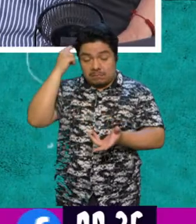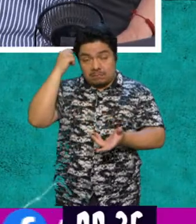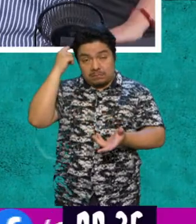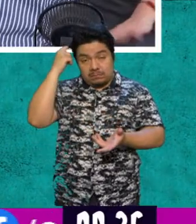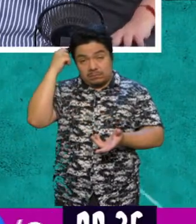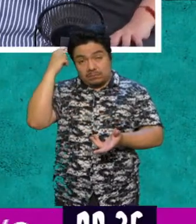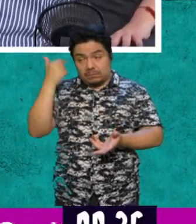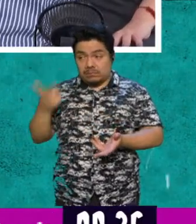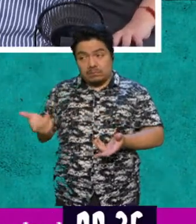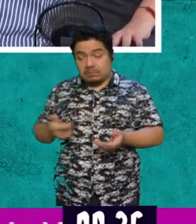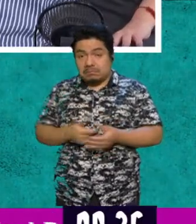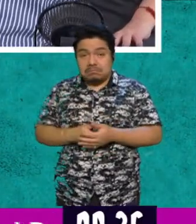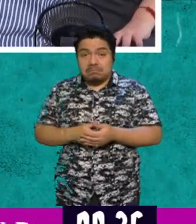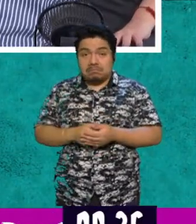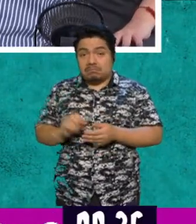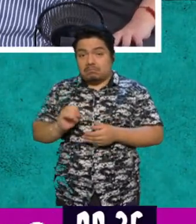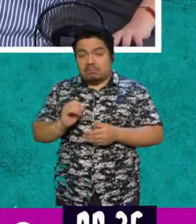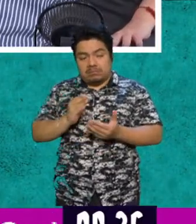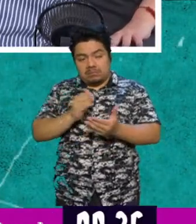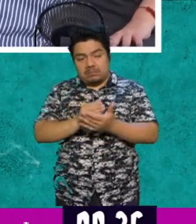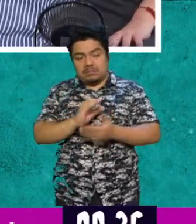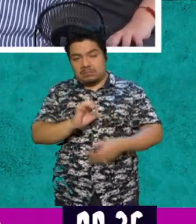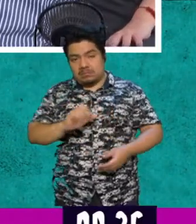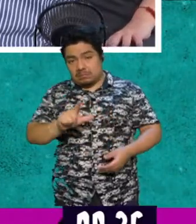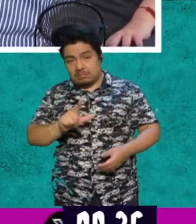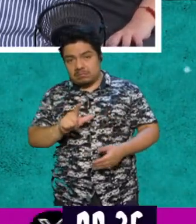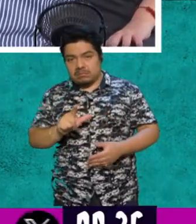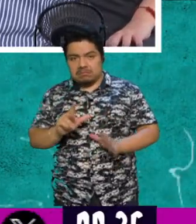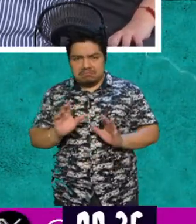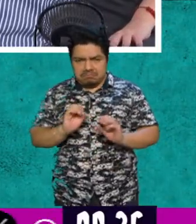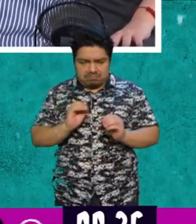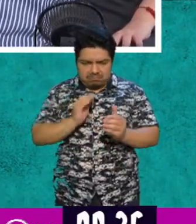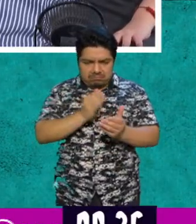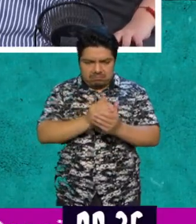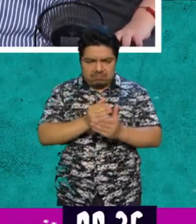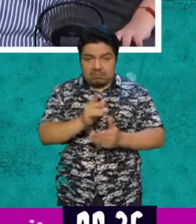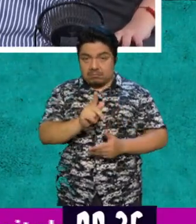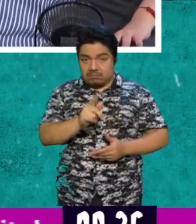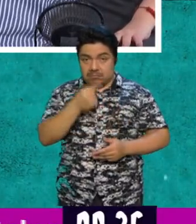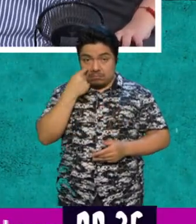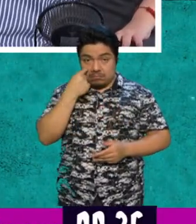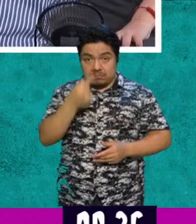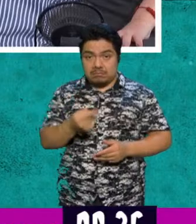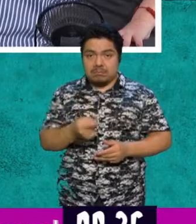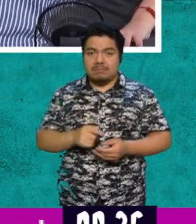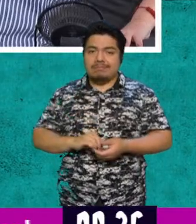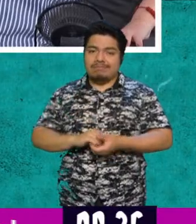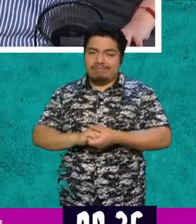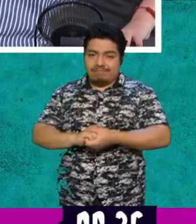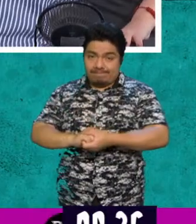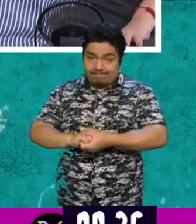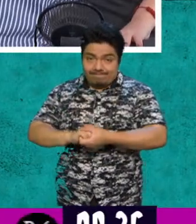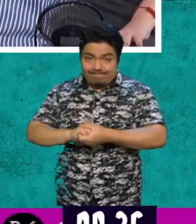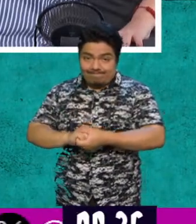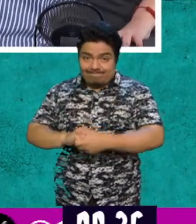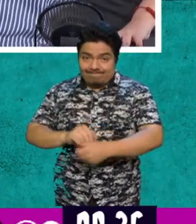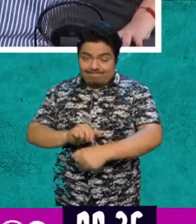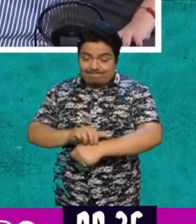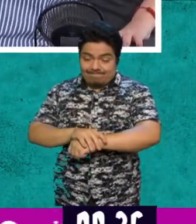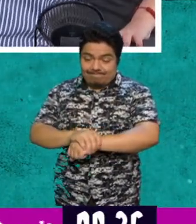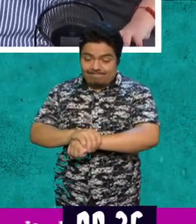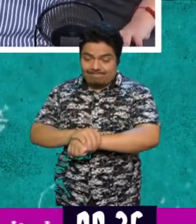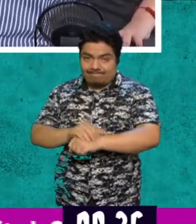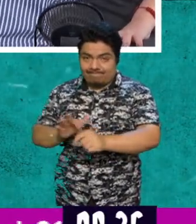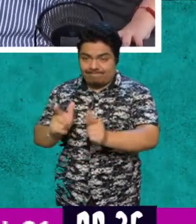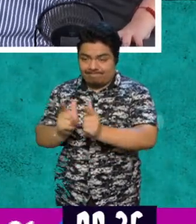no fue Santiago Krill, pues nada, resulta que es evidente que son aliados de este